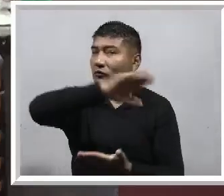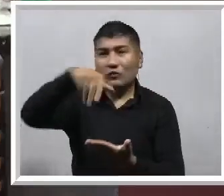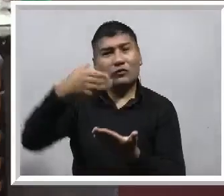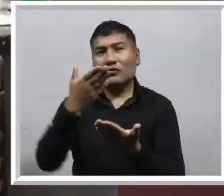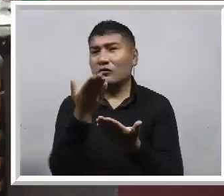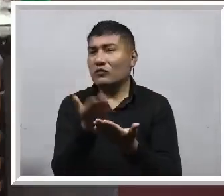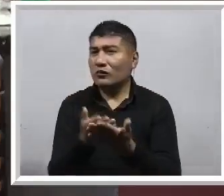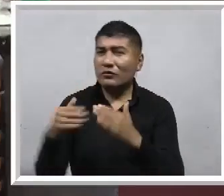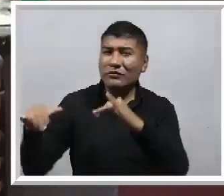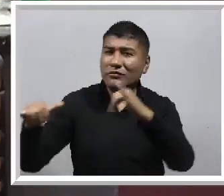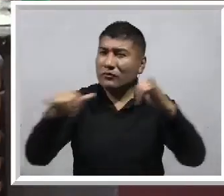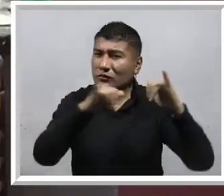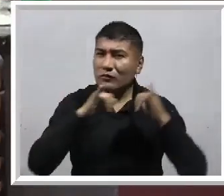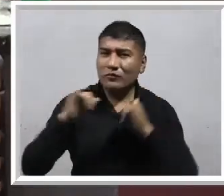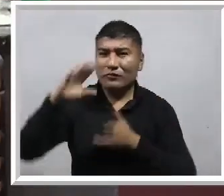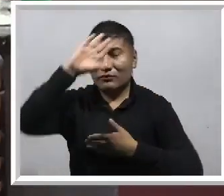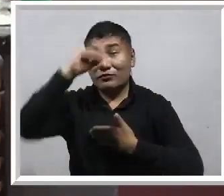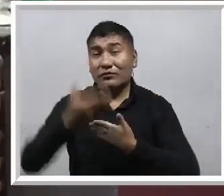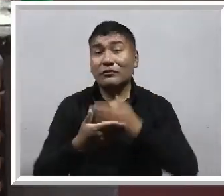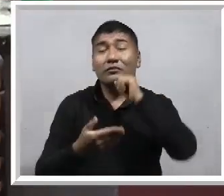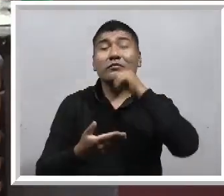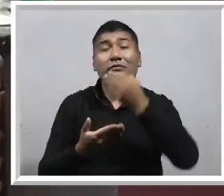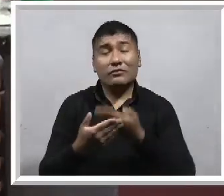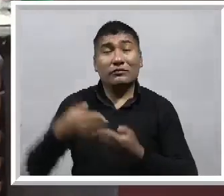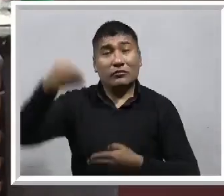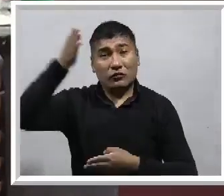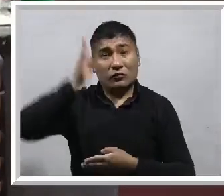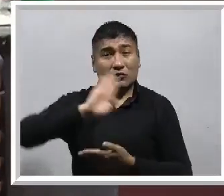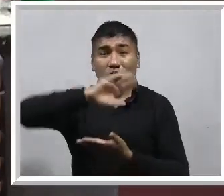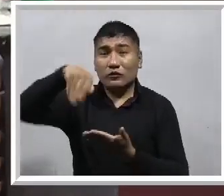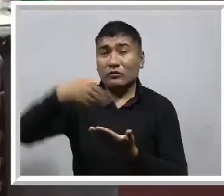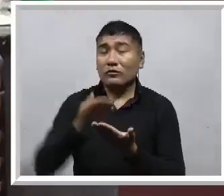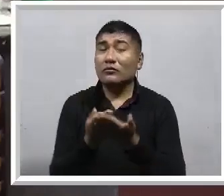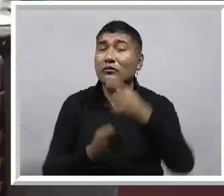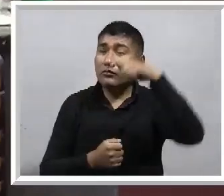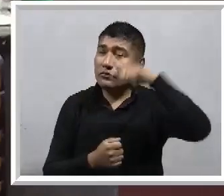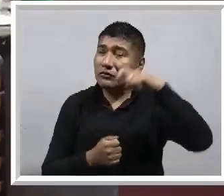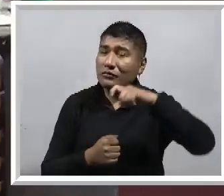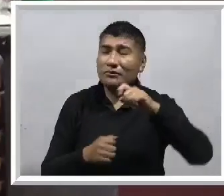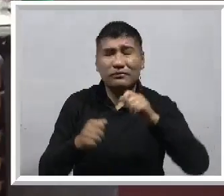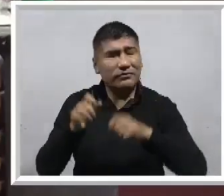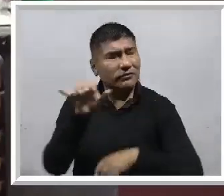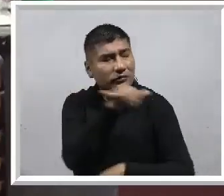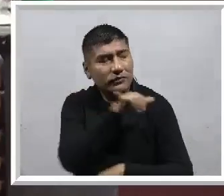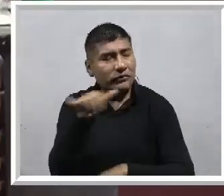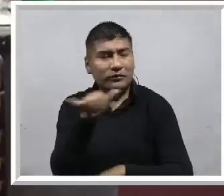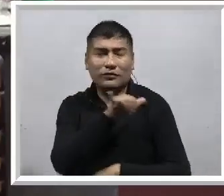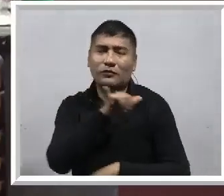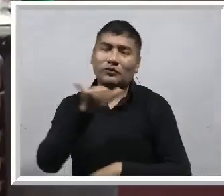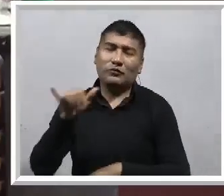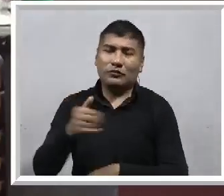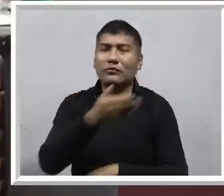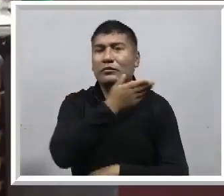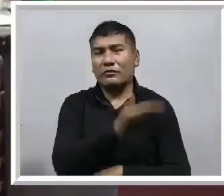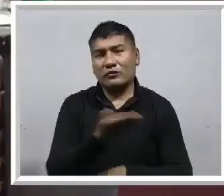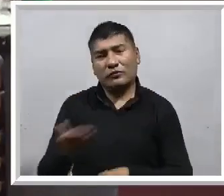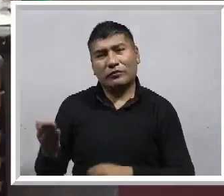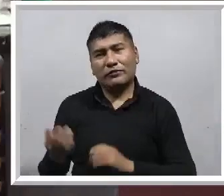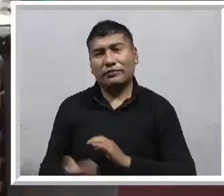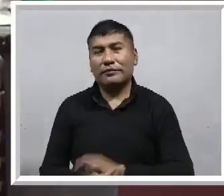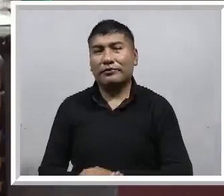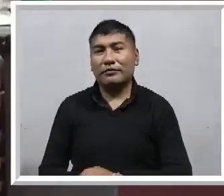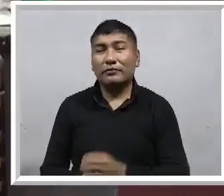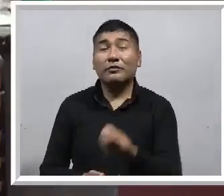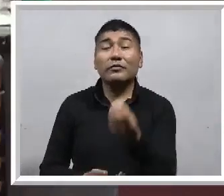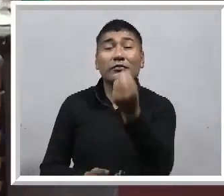somos hijos e hijas de Dios o sea todos necesitamos las mismas los mismas cosas